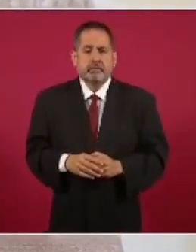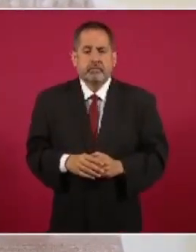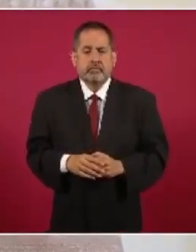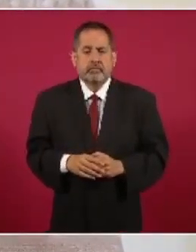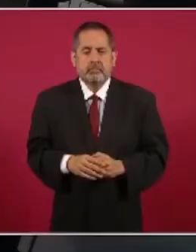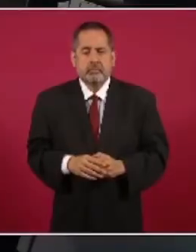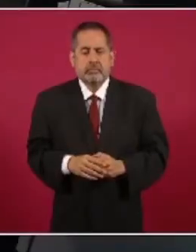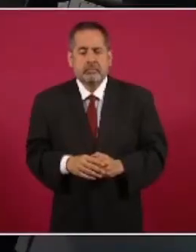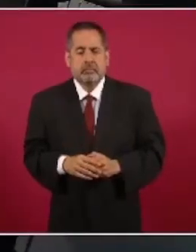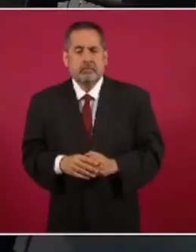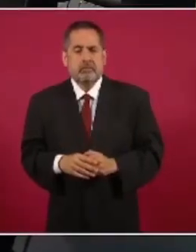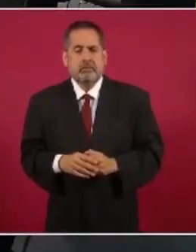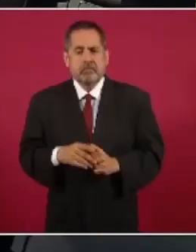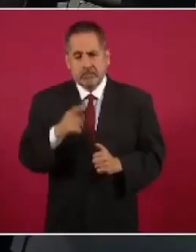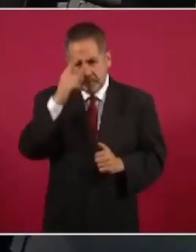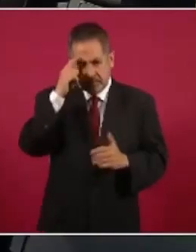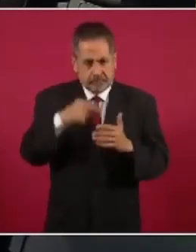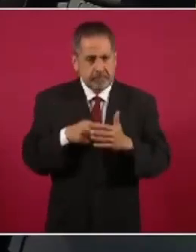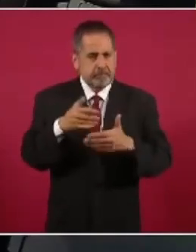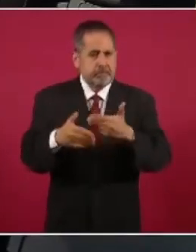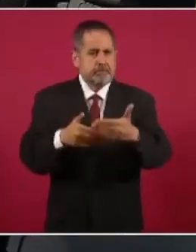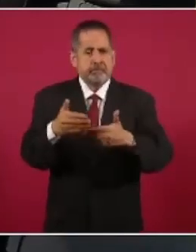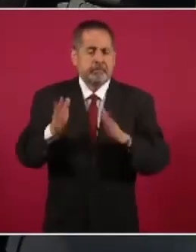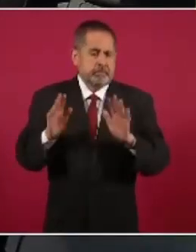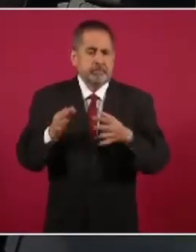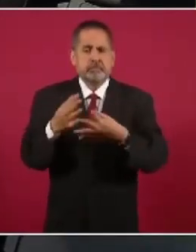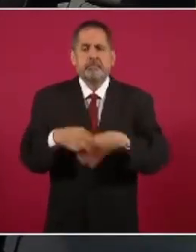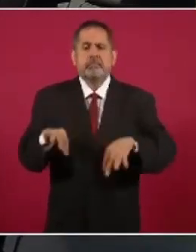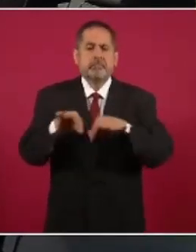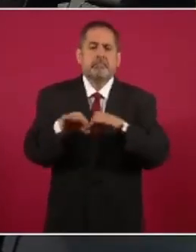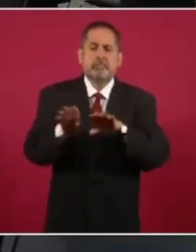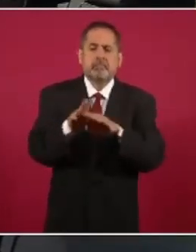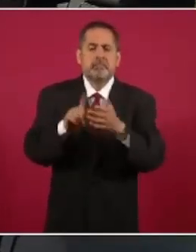y yo creo que se ha avanzado. Es muy importante,